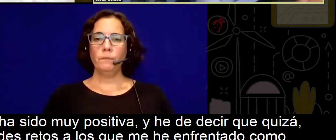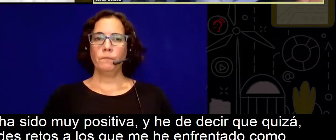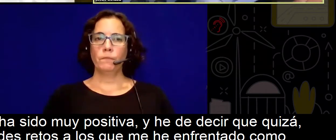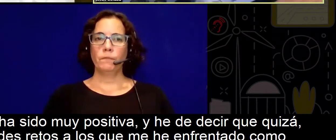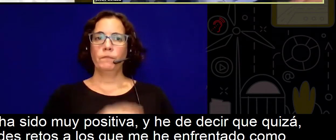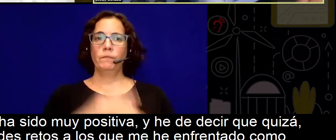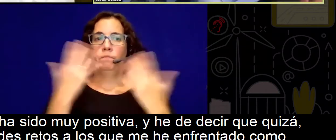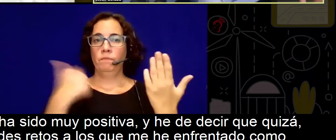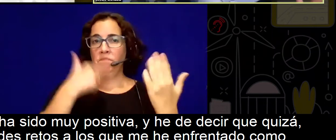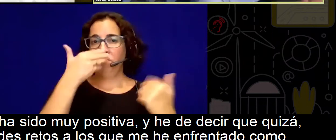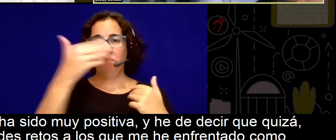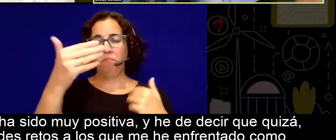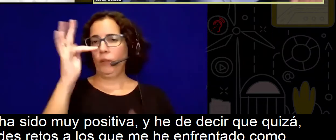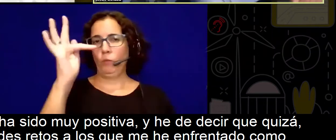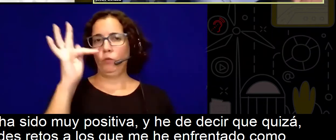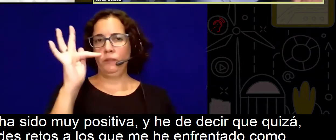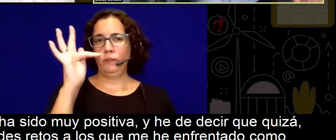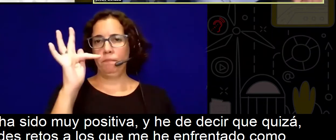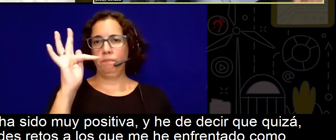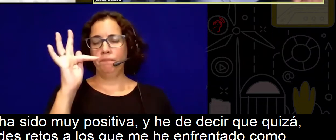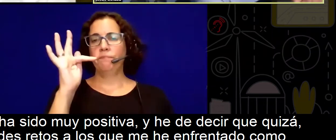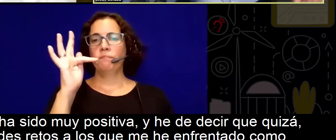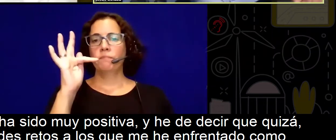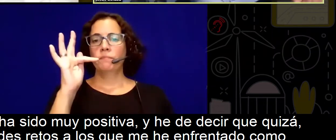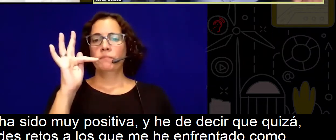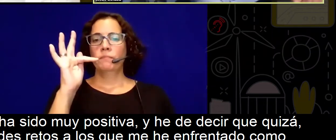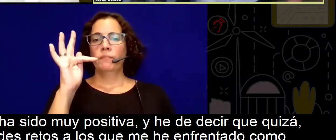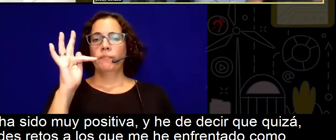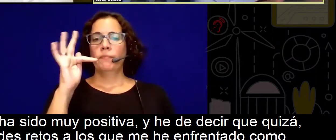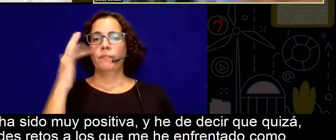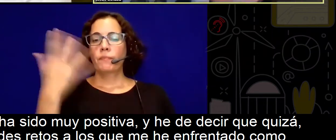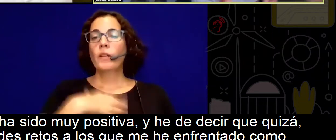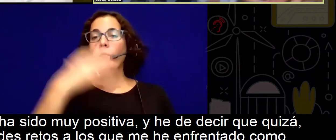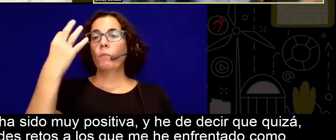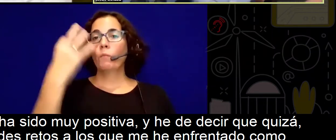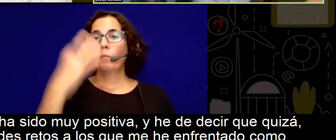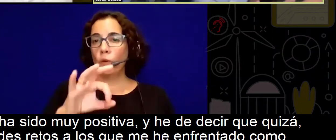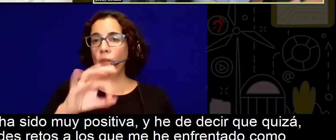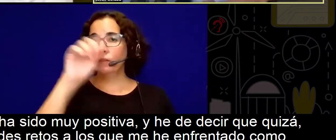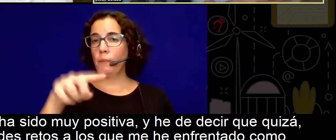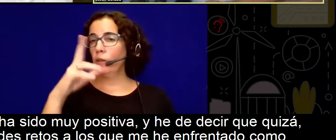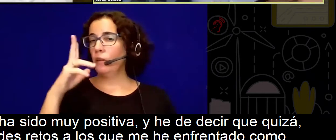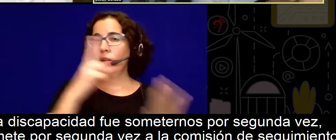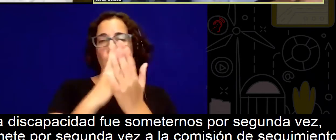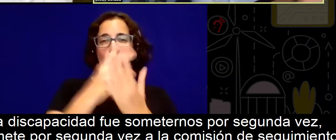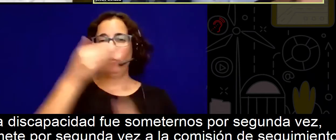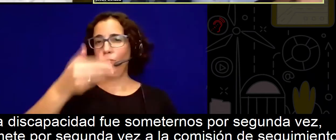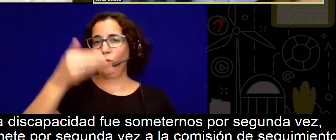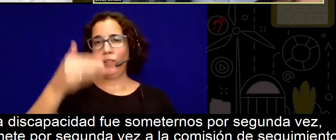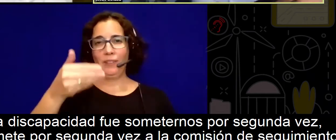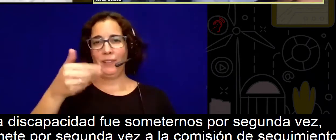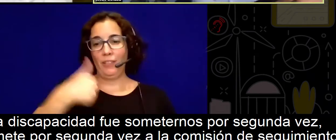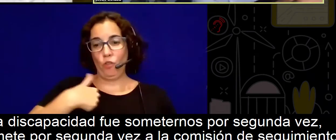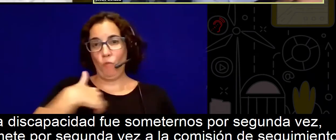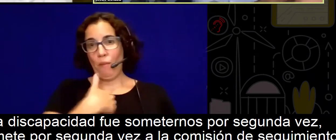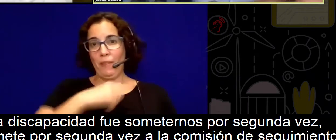la verdad es que ha sido muy positiva, Jesús, y he de decir que quizá otra de los grandes retos a los que me he enfrentado como director general de la discapacidad